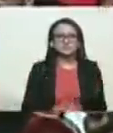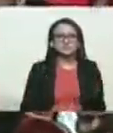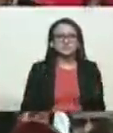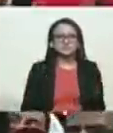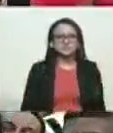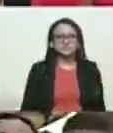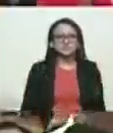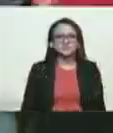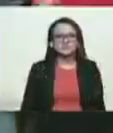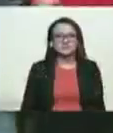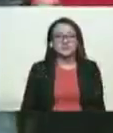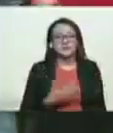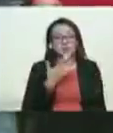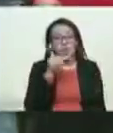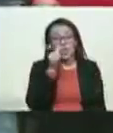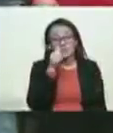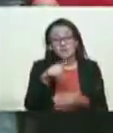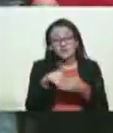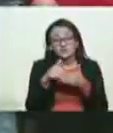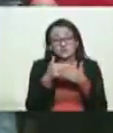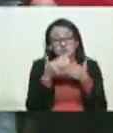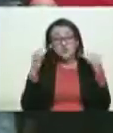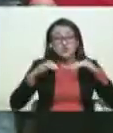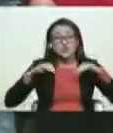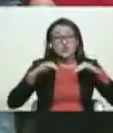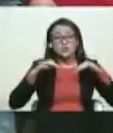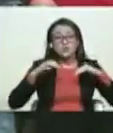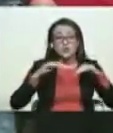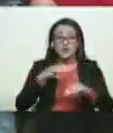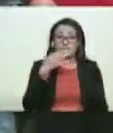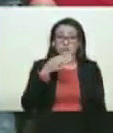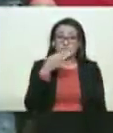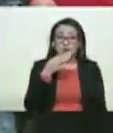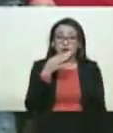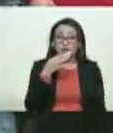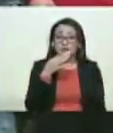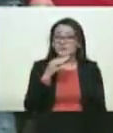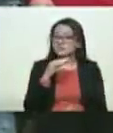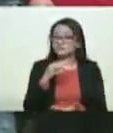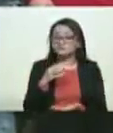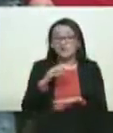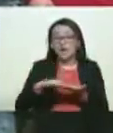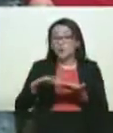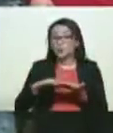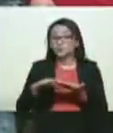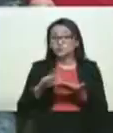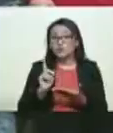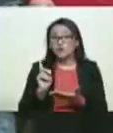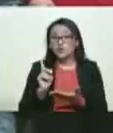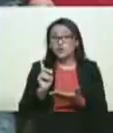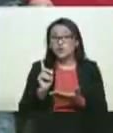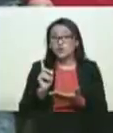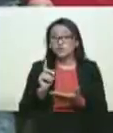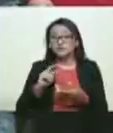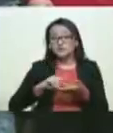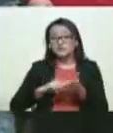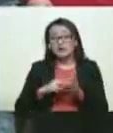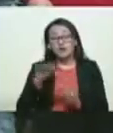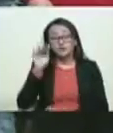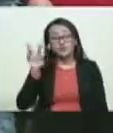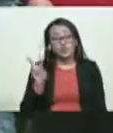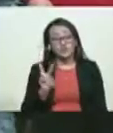pero si el domingo amaneció bien no llueve la tarde no es excusa porque está en juego la patria